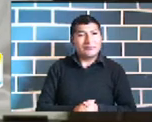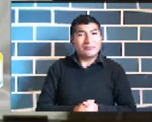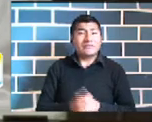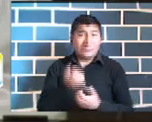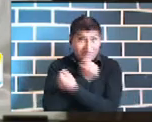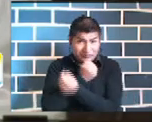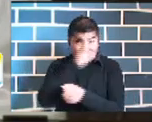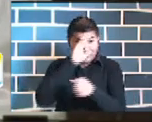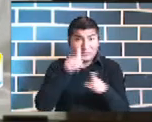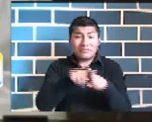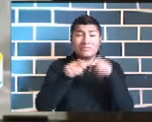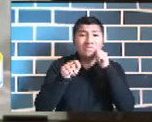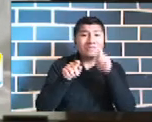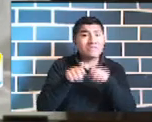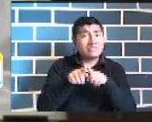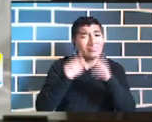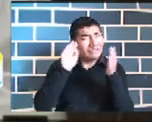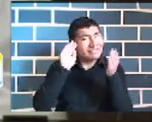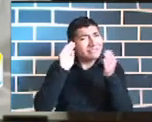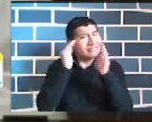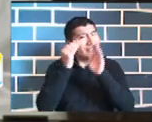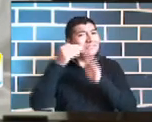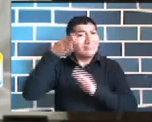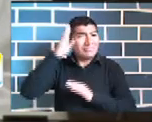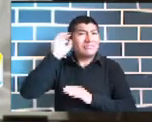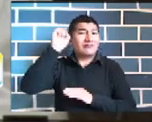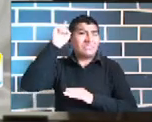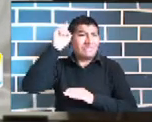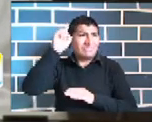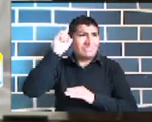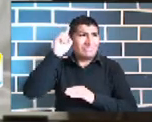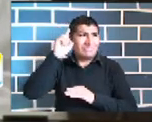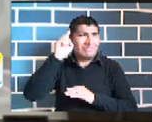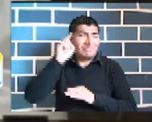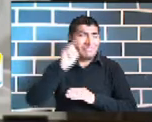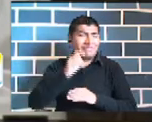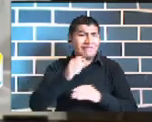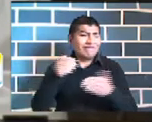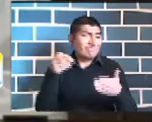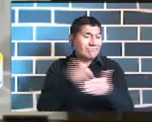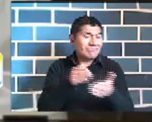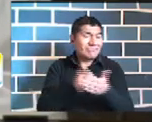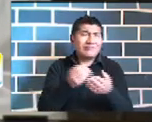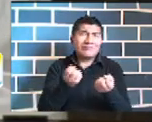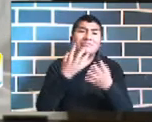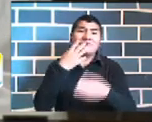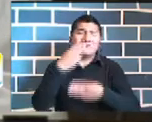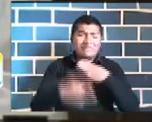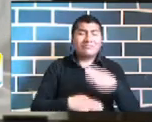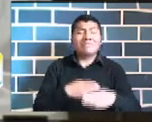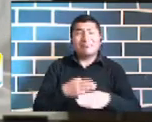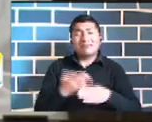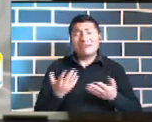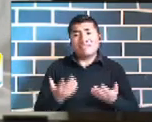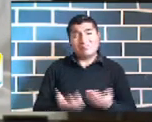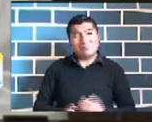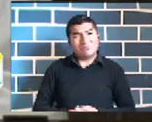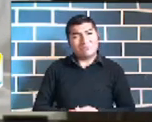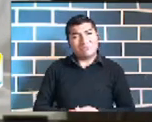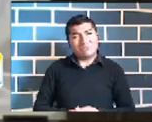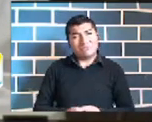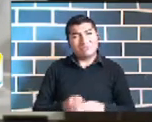Queridos hermanos, parece que Dios incomoda a muchos en el mundo